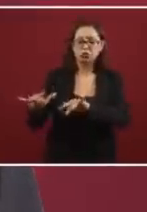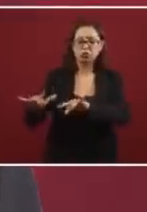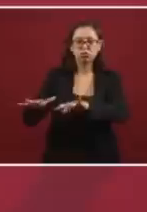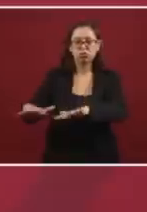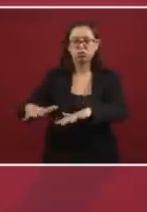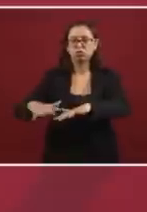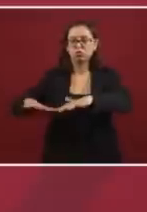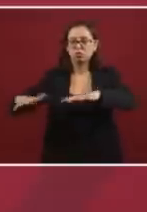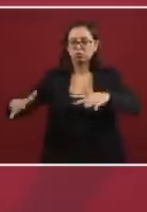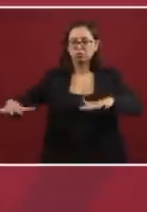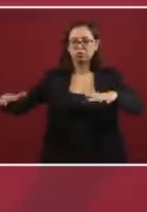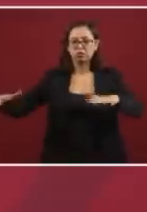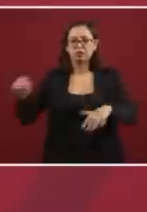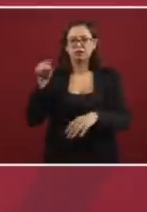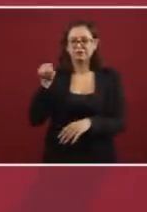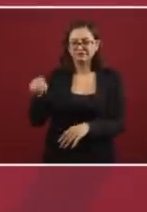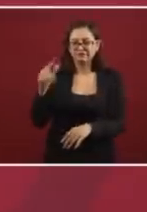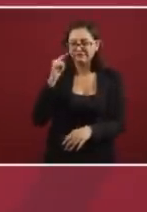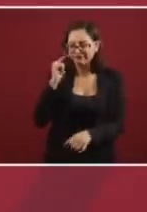cancun